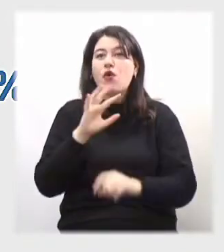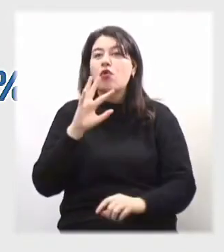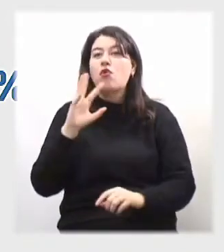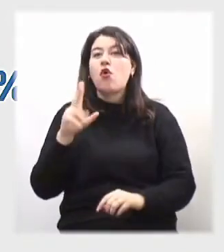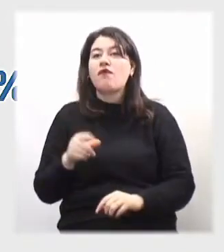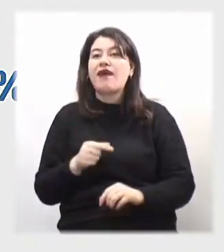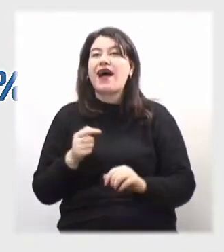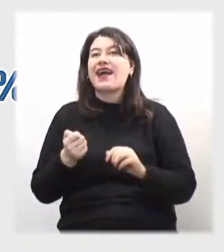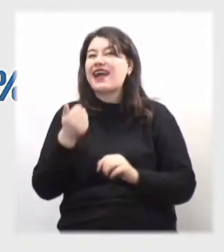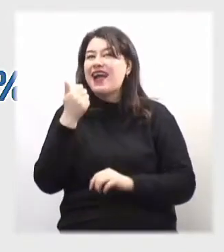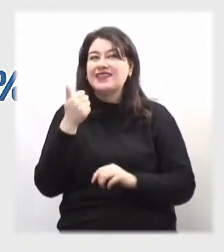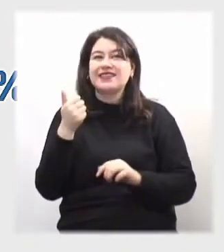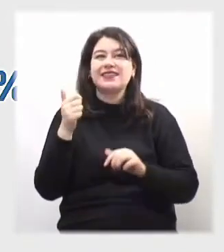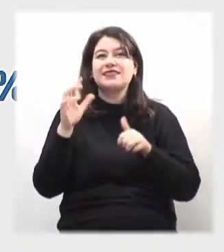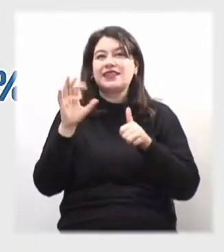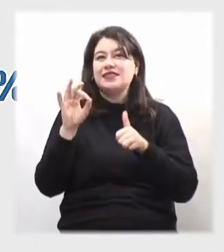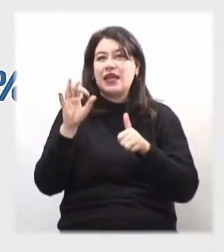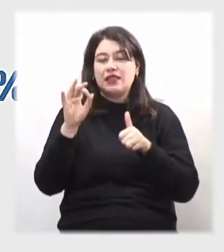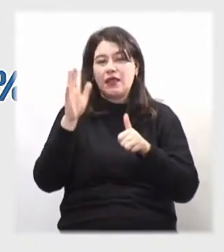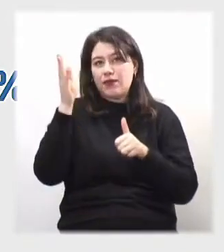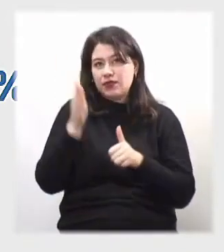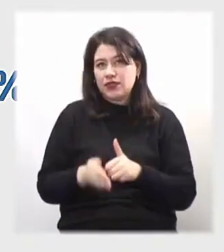aumentaron casi un 60%